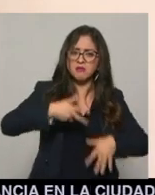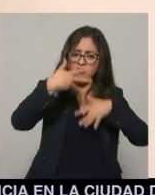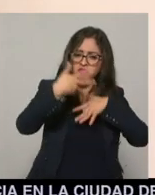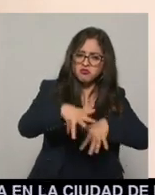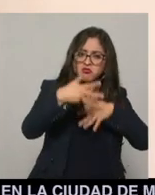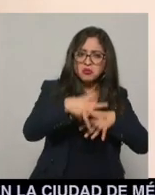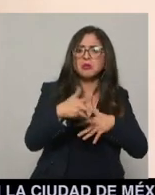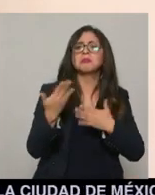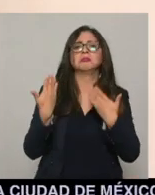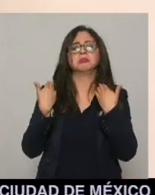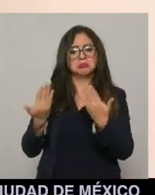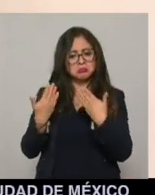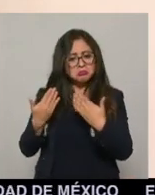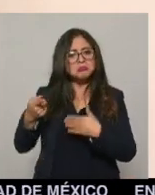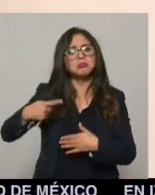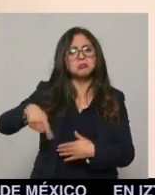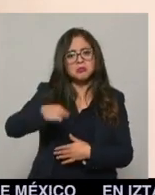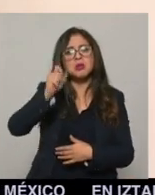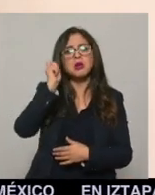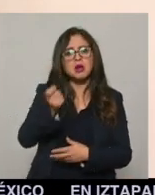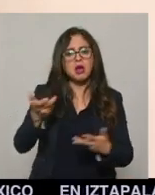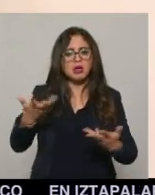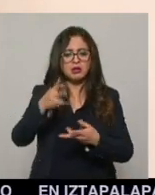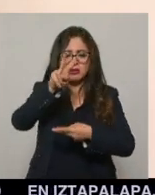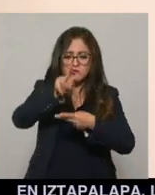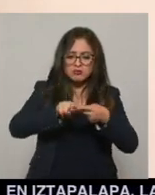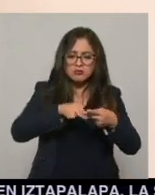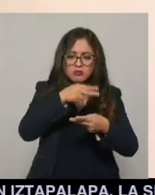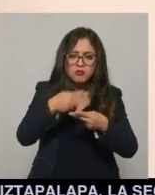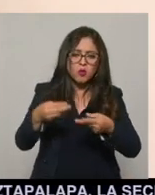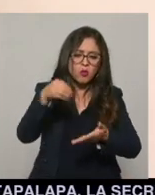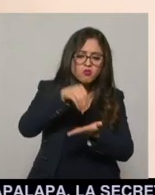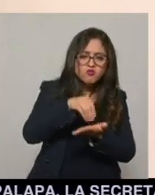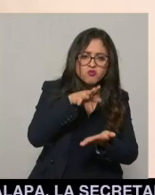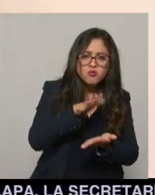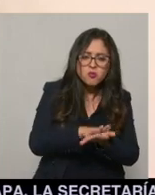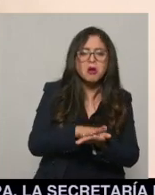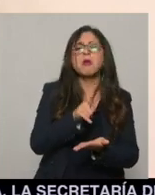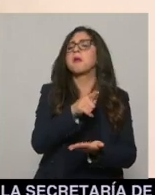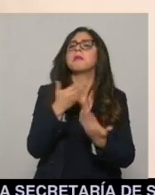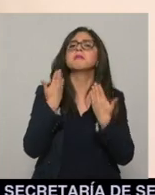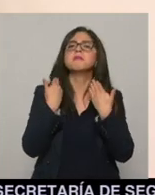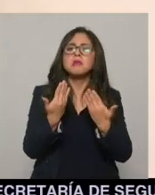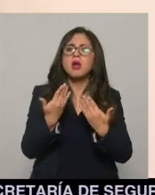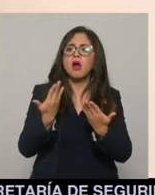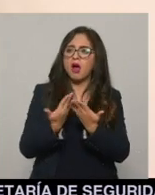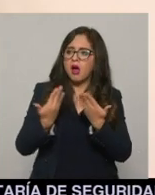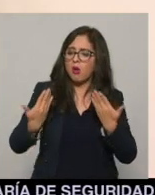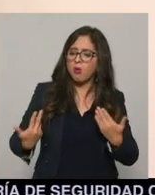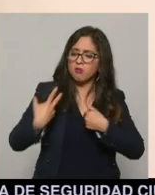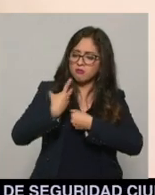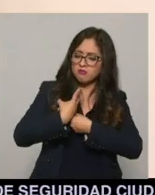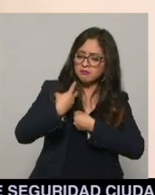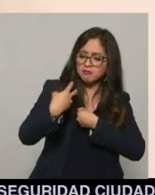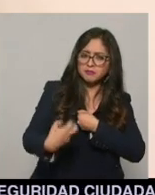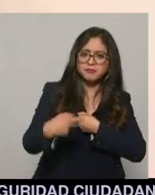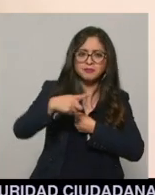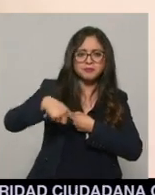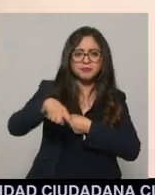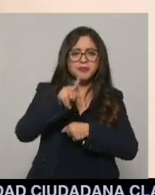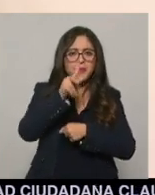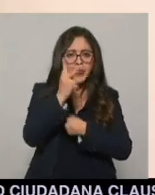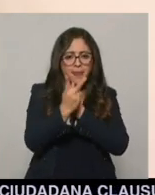está movilizando, qué bueno que hay estos hashtags, qué bueno que nos has invitado a este medio